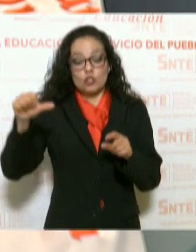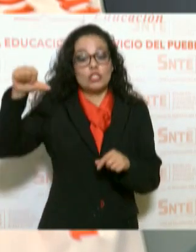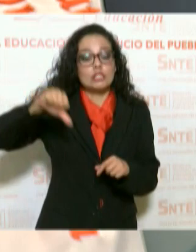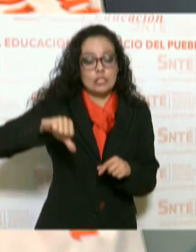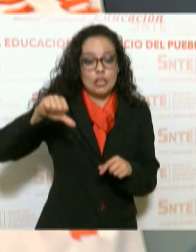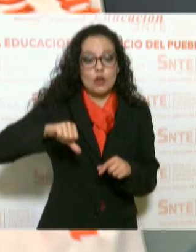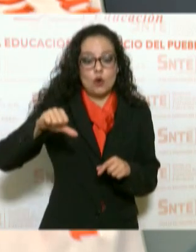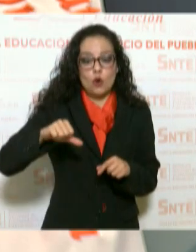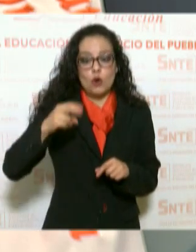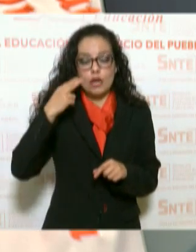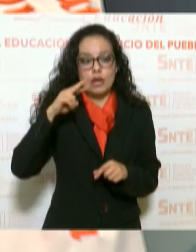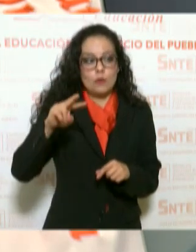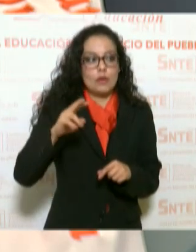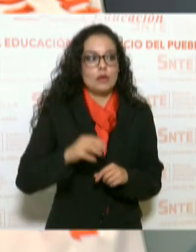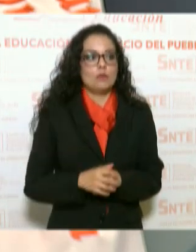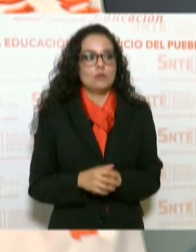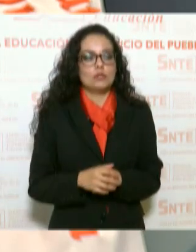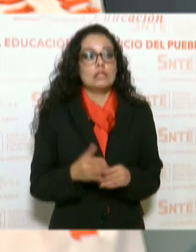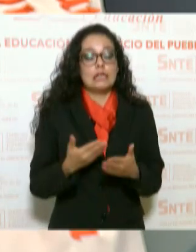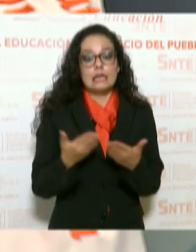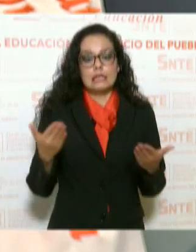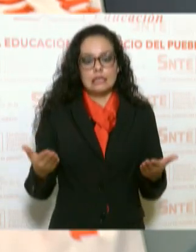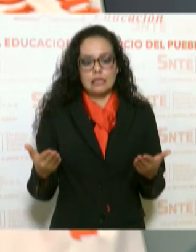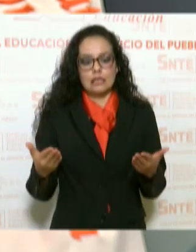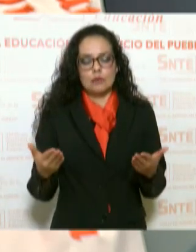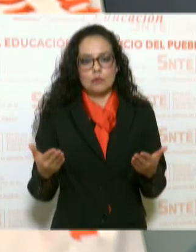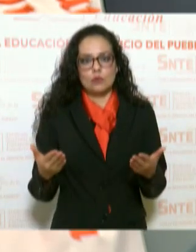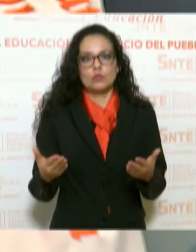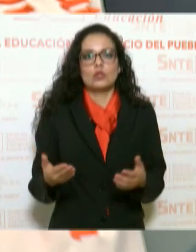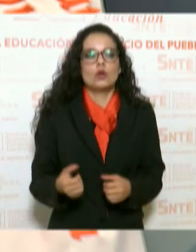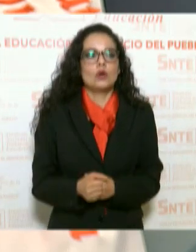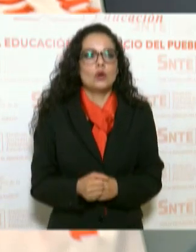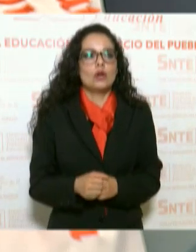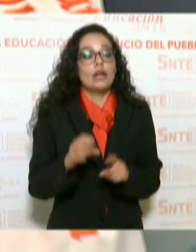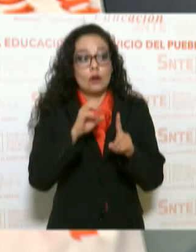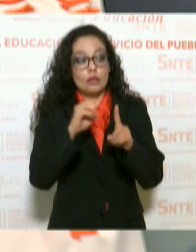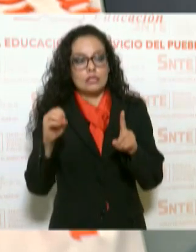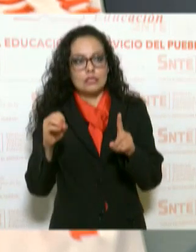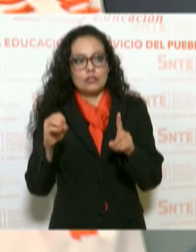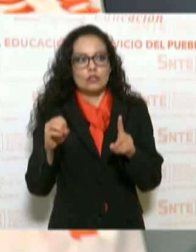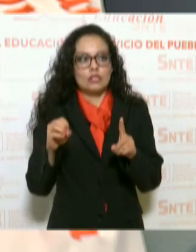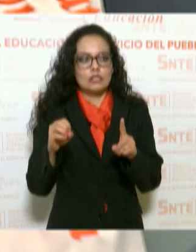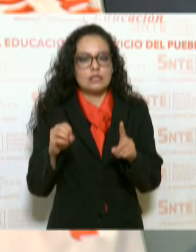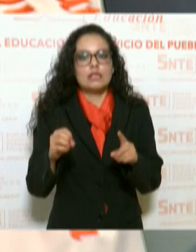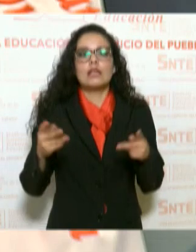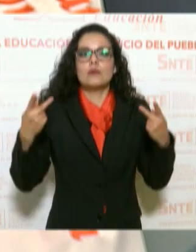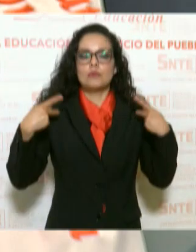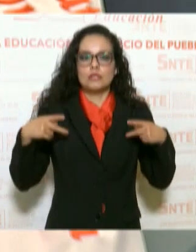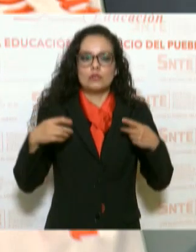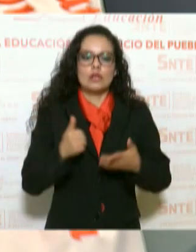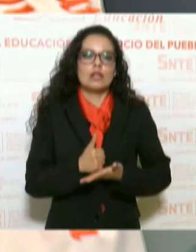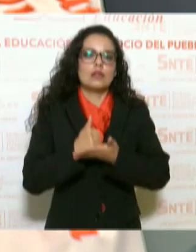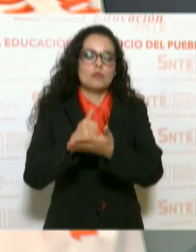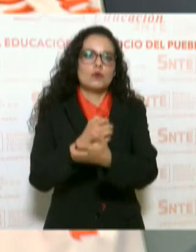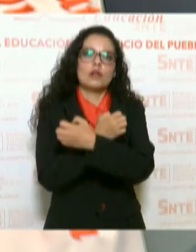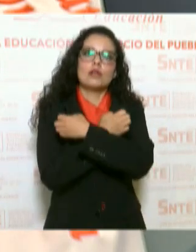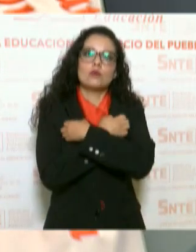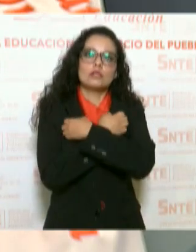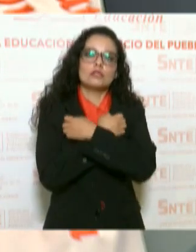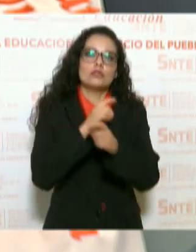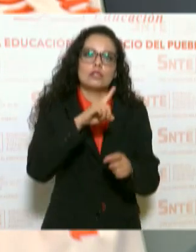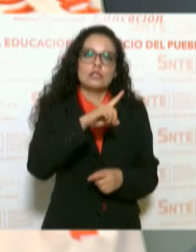32 millones de docentes y personal de apoyo educativo en 178 países